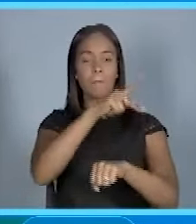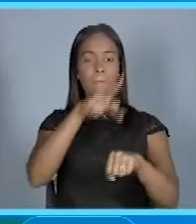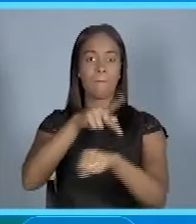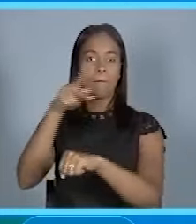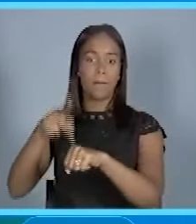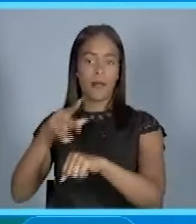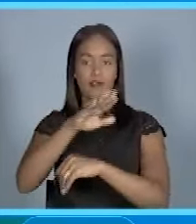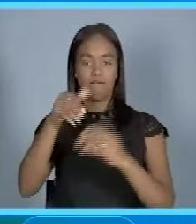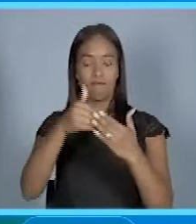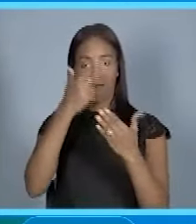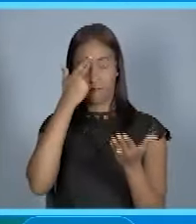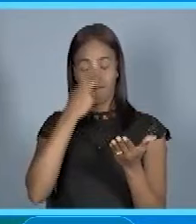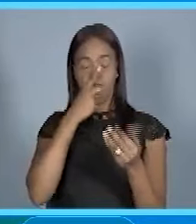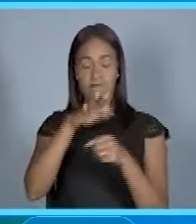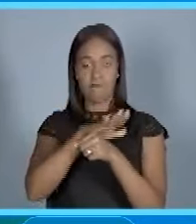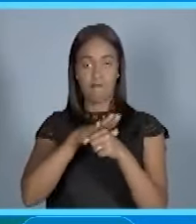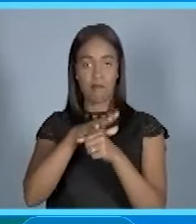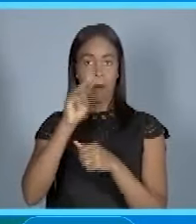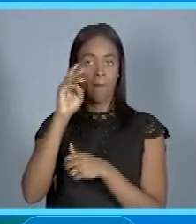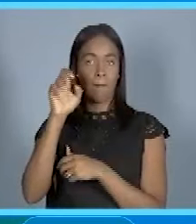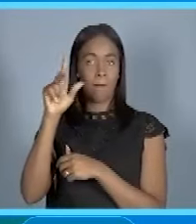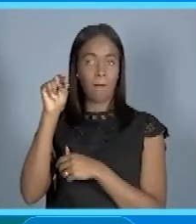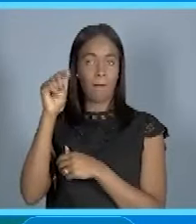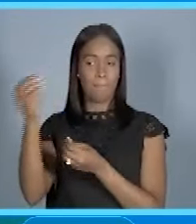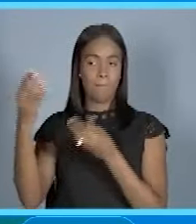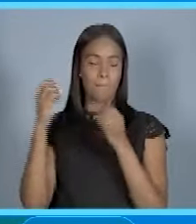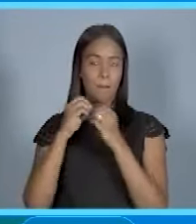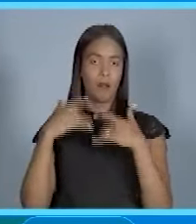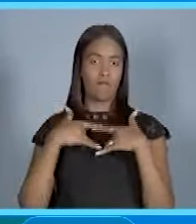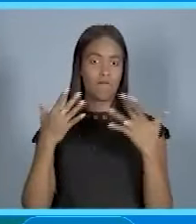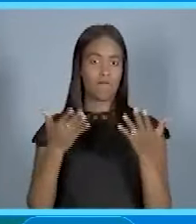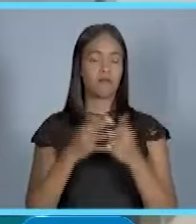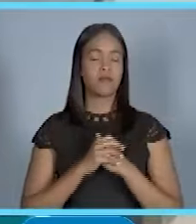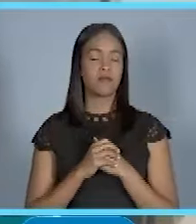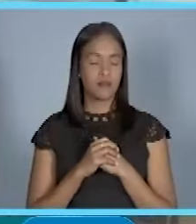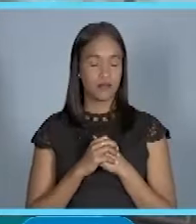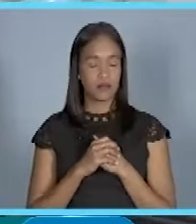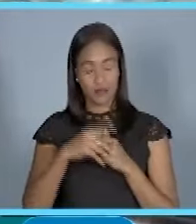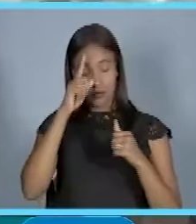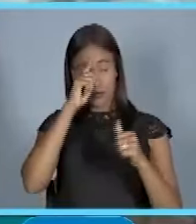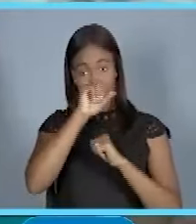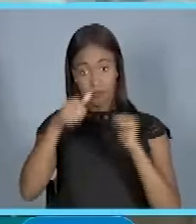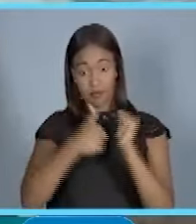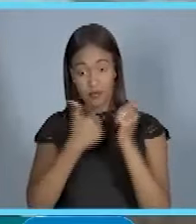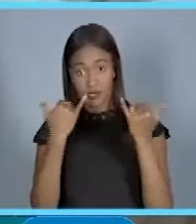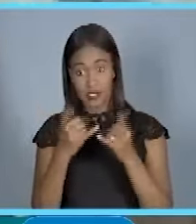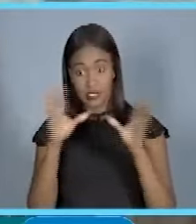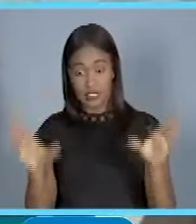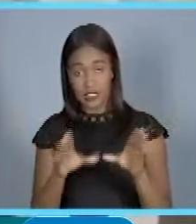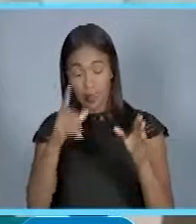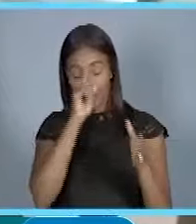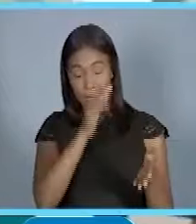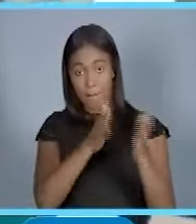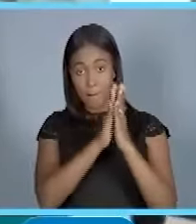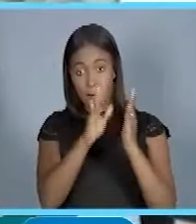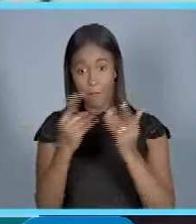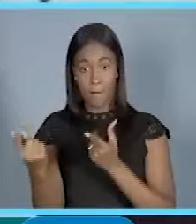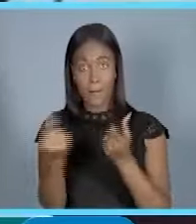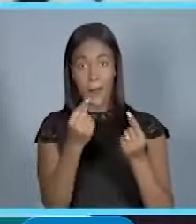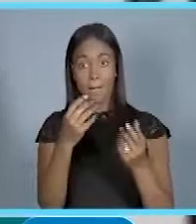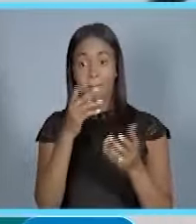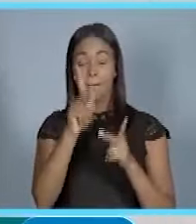todo el país. Melvin Toribio nos cuenta más detalles del proyecto. Como parte de las acciones para eficientizar sus operaciones de cara a